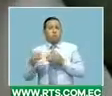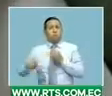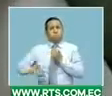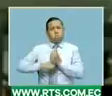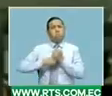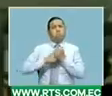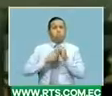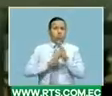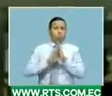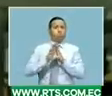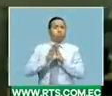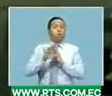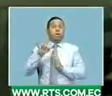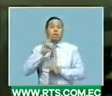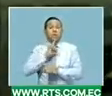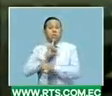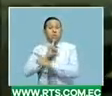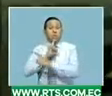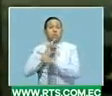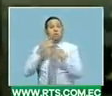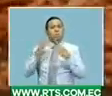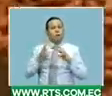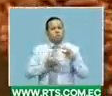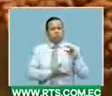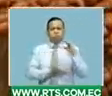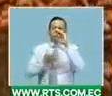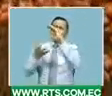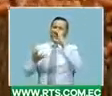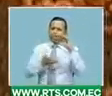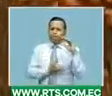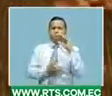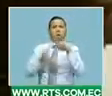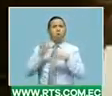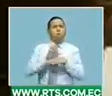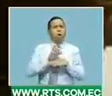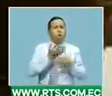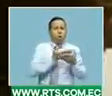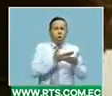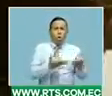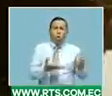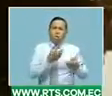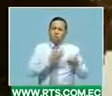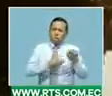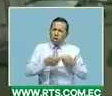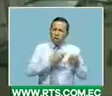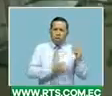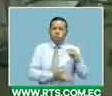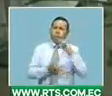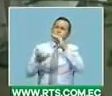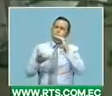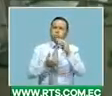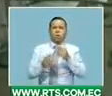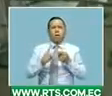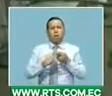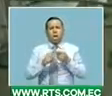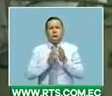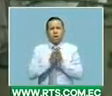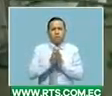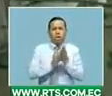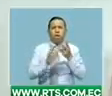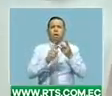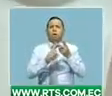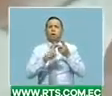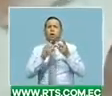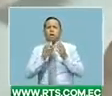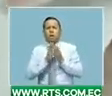Unidos es el país al que se exporta la mayor cantidad de productos ecuatorianos, donde consta, entre otras cosas, el café, el cacao y las flores.